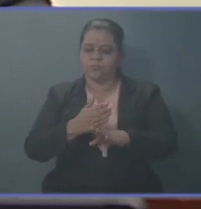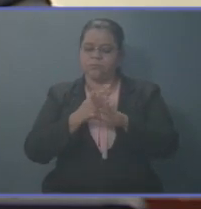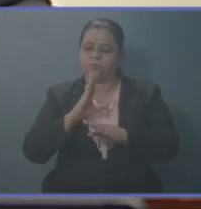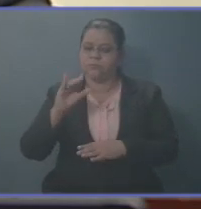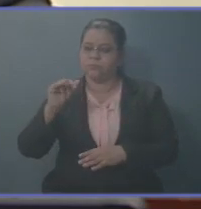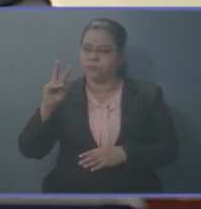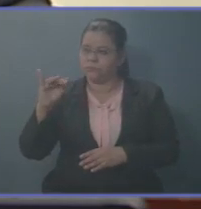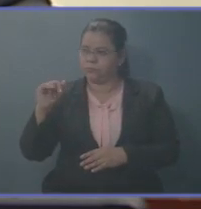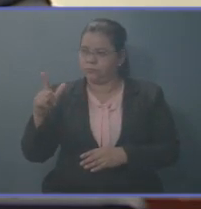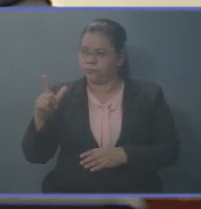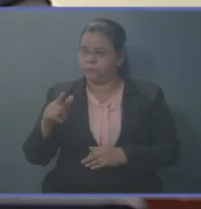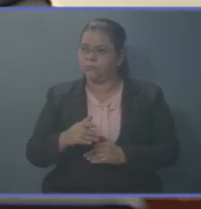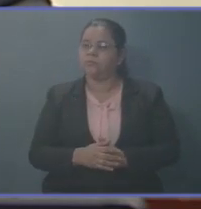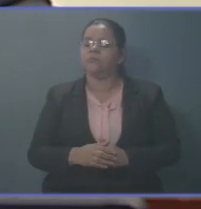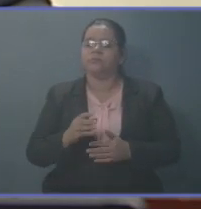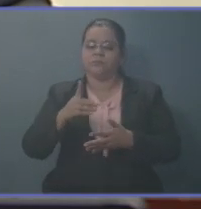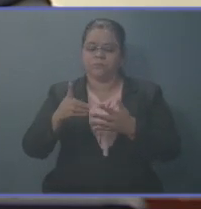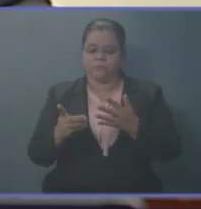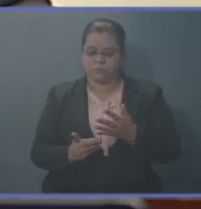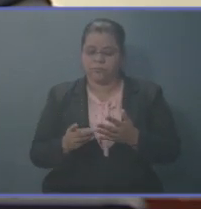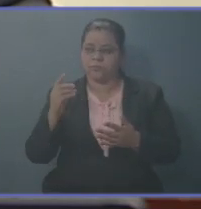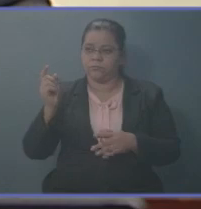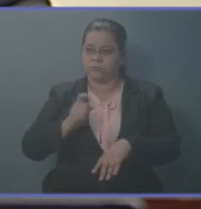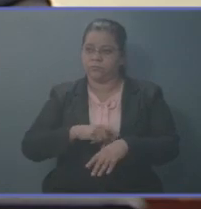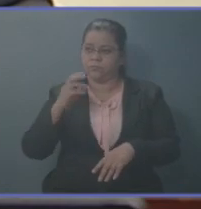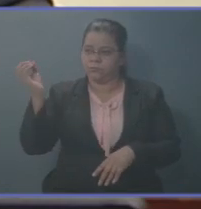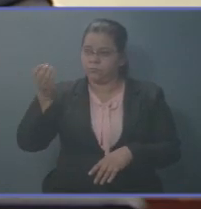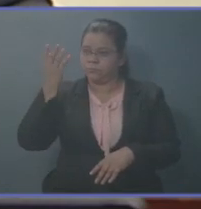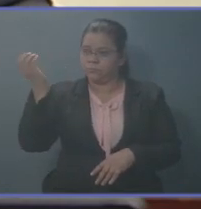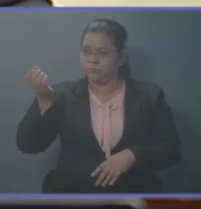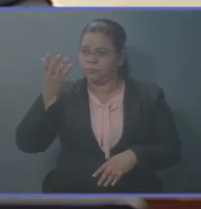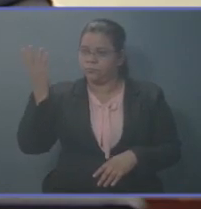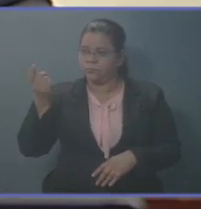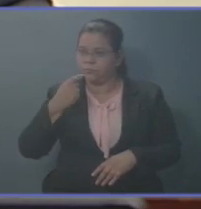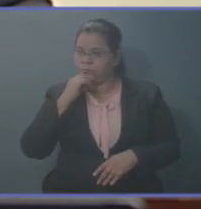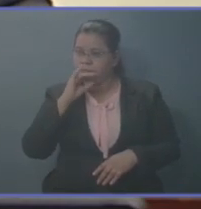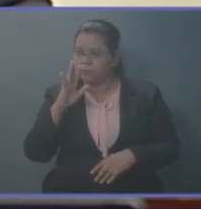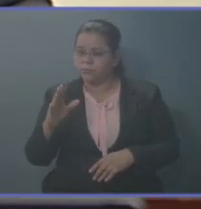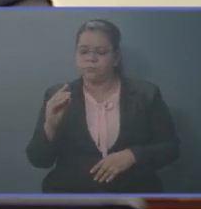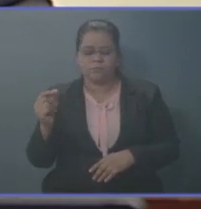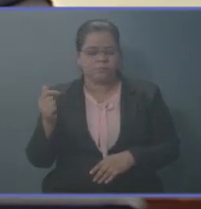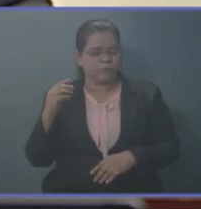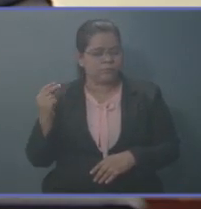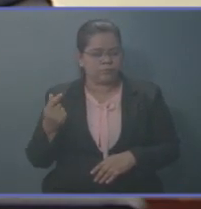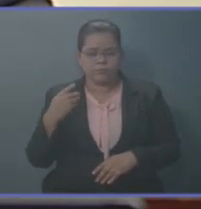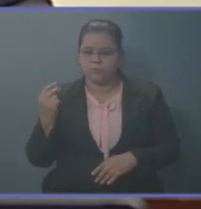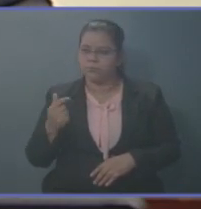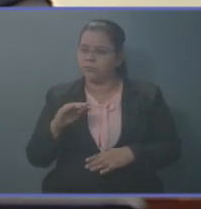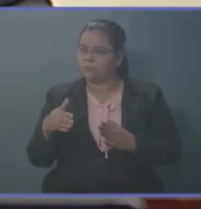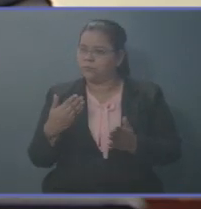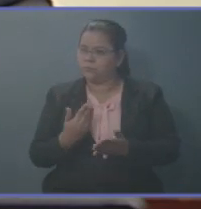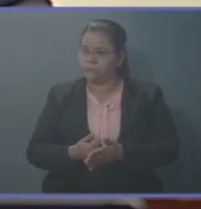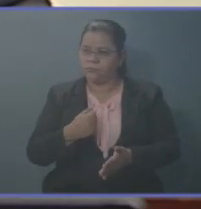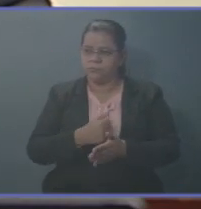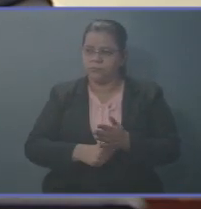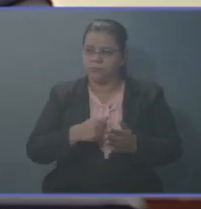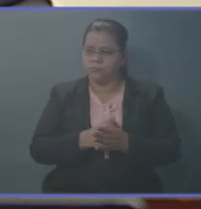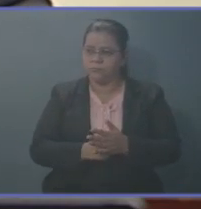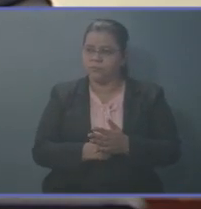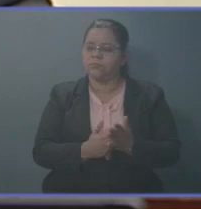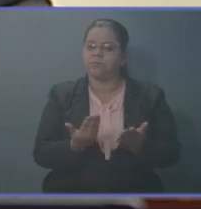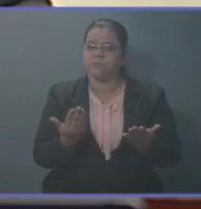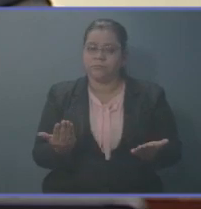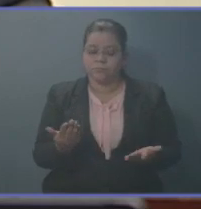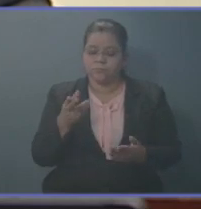Prevención y Mitigación de Desastres, el decreto de estado de emergencia supone la conducción ágil, transparente y eficiente del esfuerzo nacional, por lo